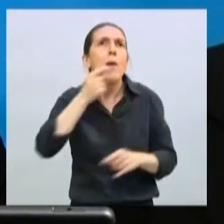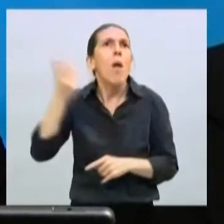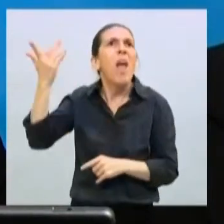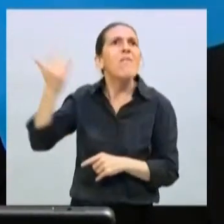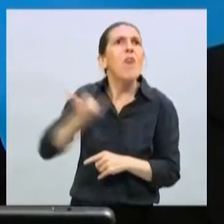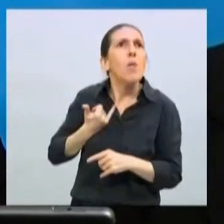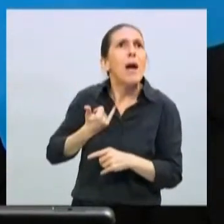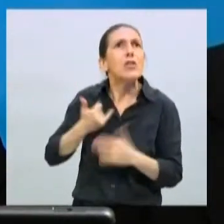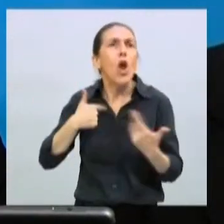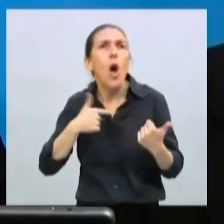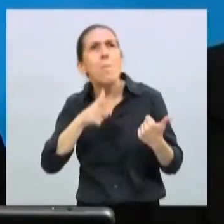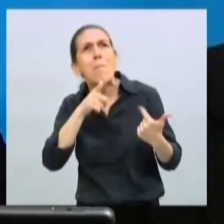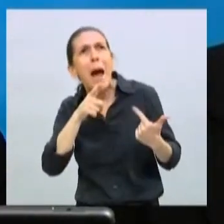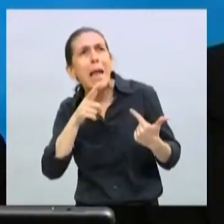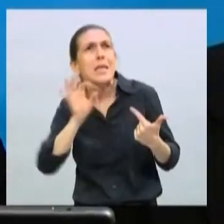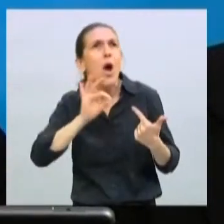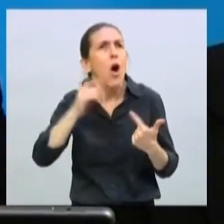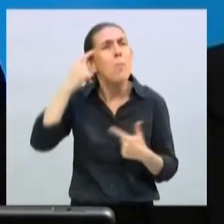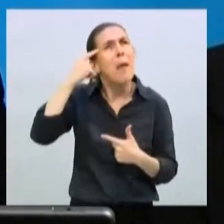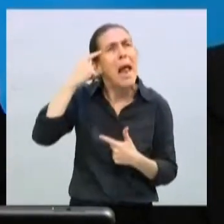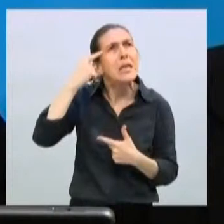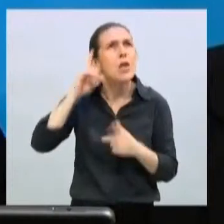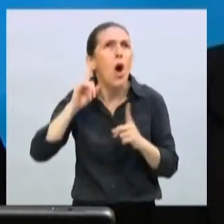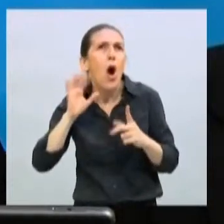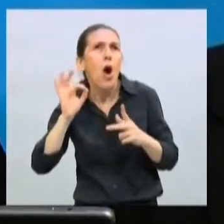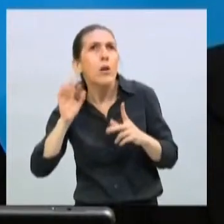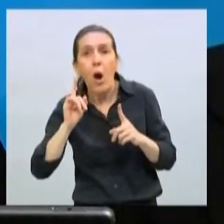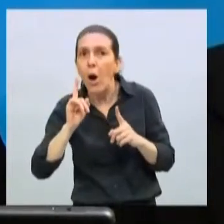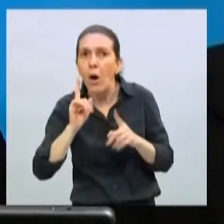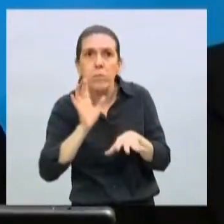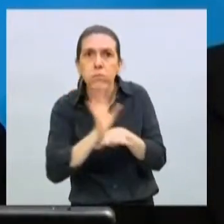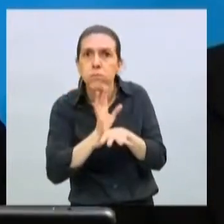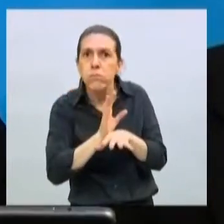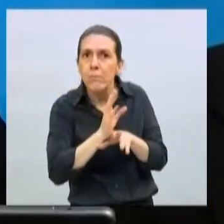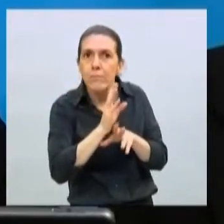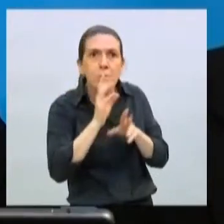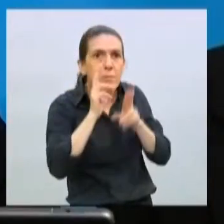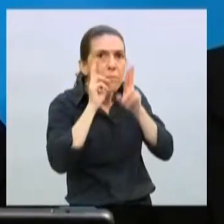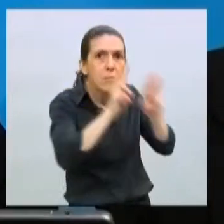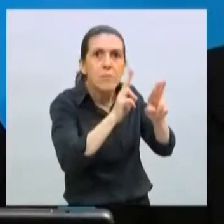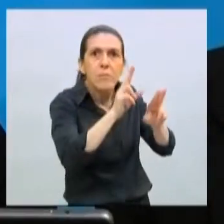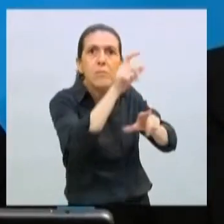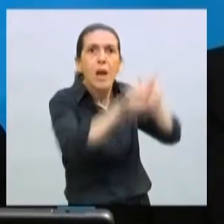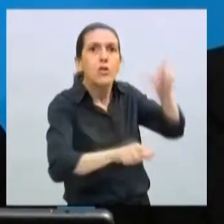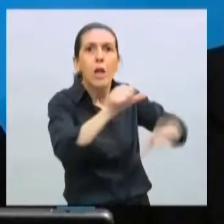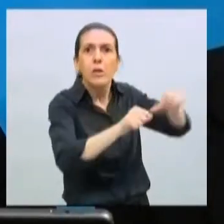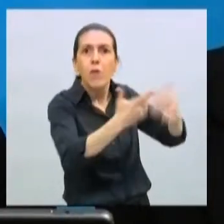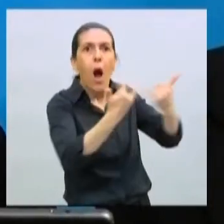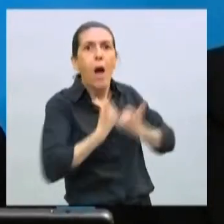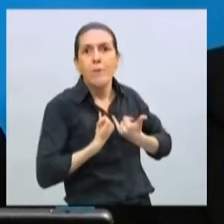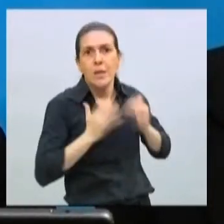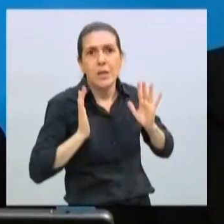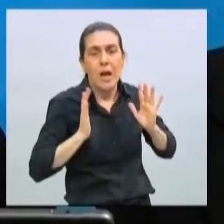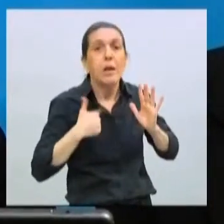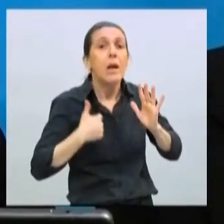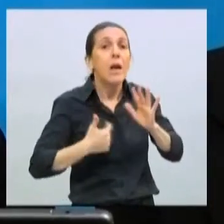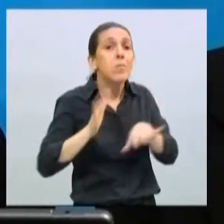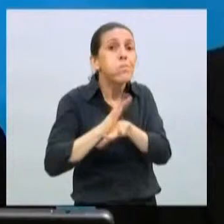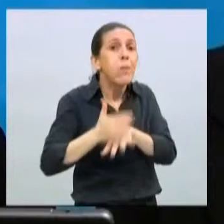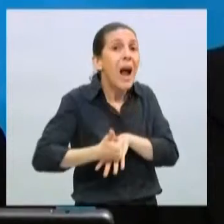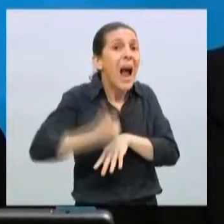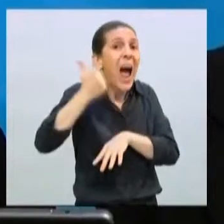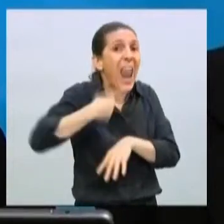lo que nos parece, ni por lo que presumimos, sino por lo que la ciencia indica. Y creo que el éxito es que los